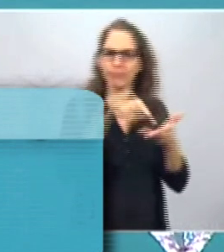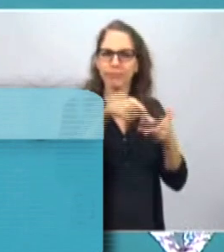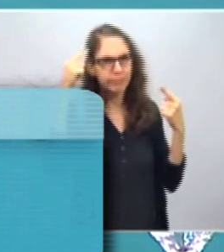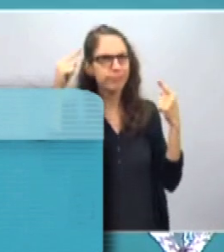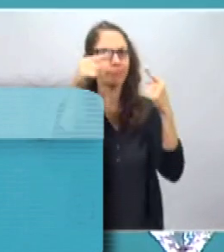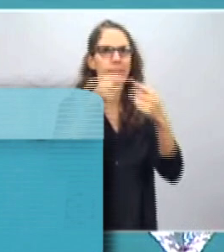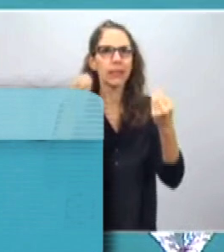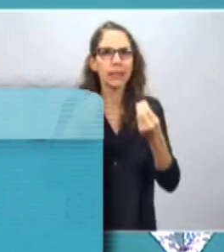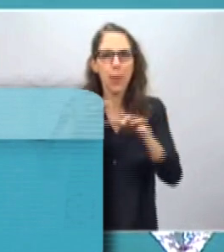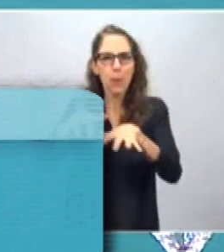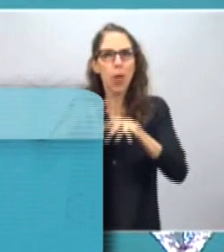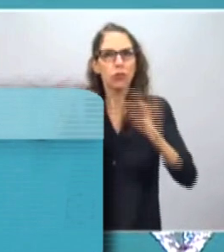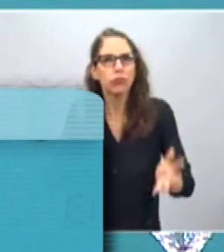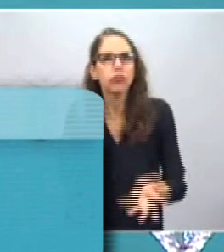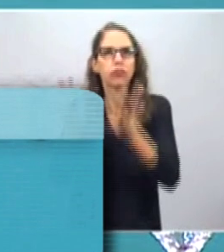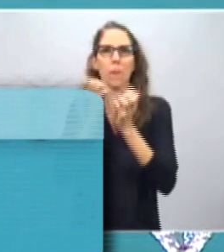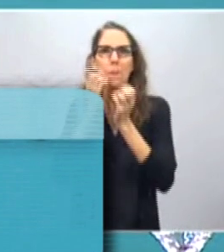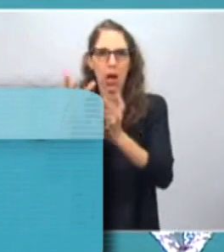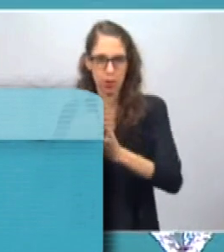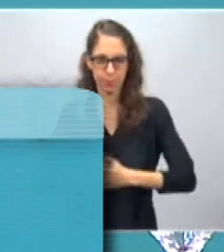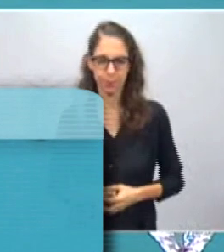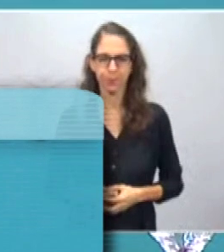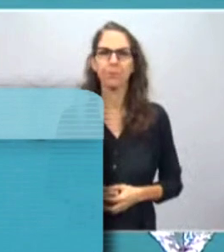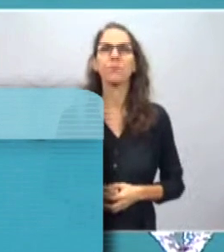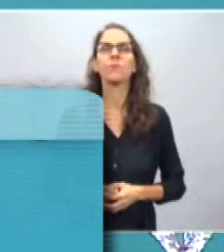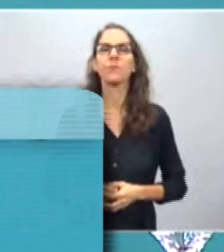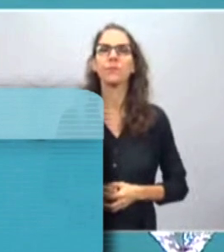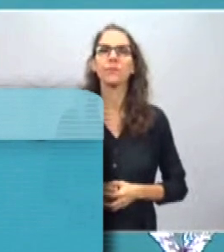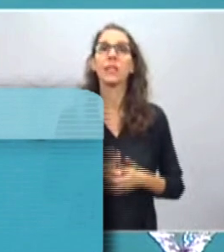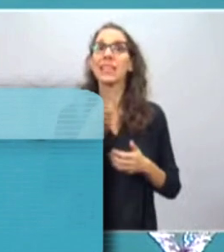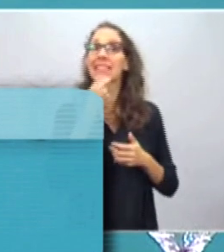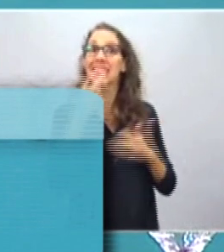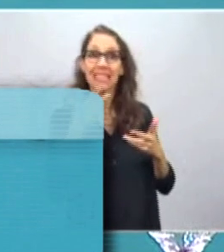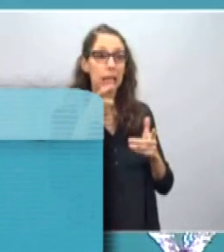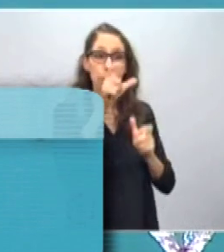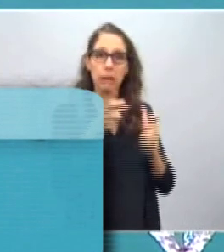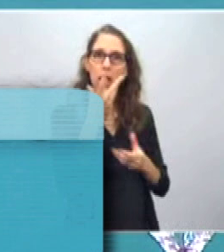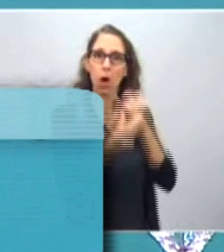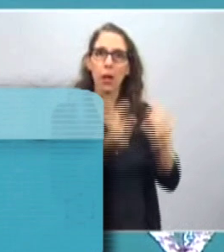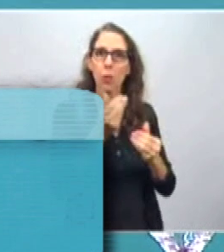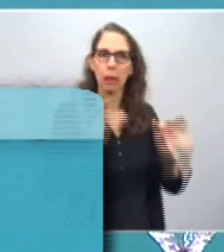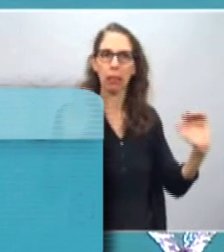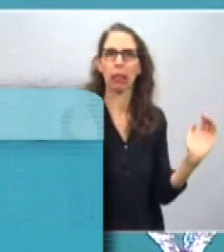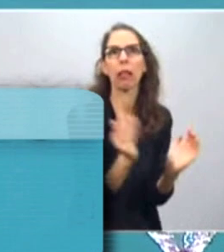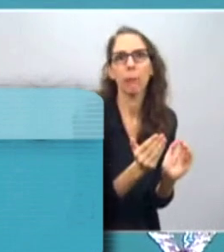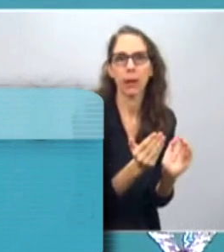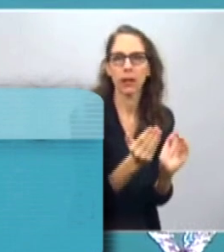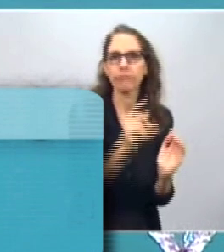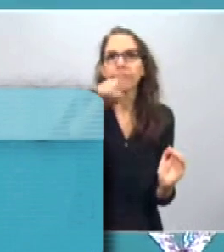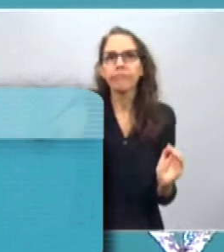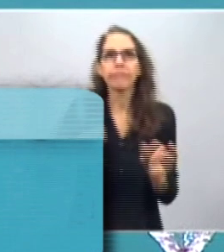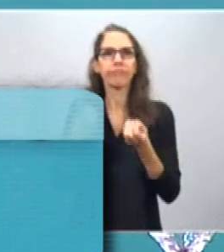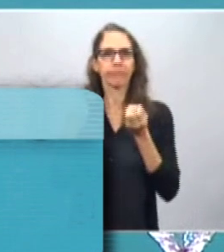fortalecer la producción. Lo otro que ocurre cuando cae la demanda es que, por supuesto, que eso tiene